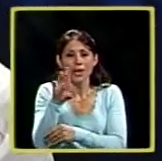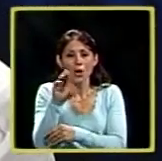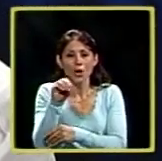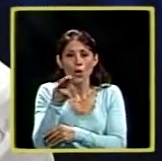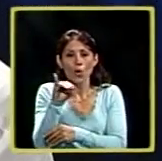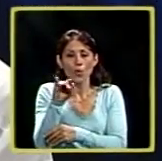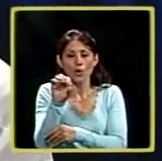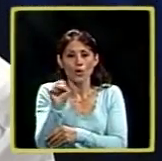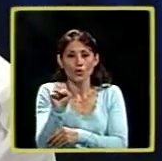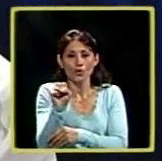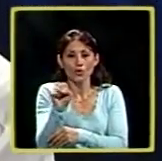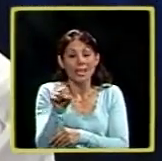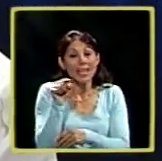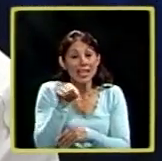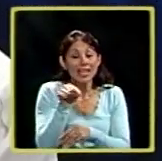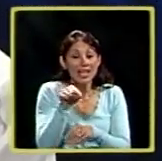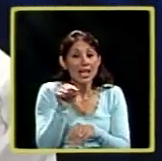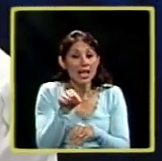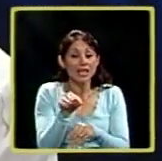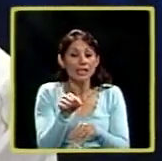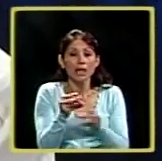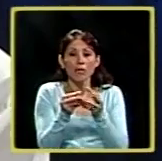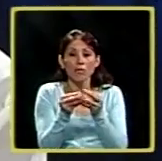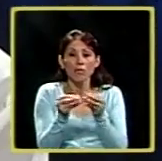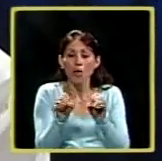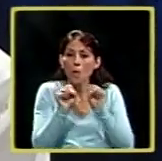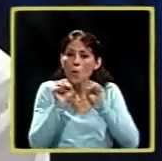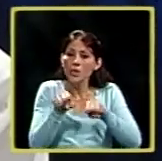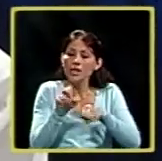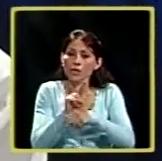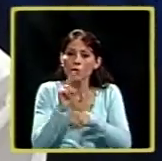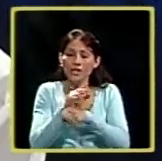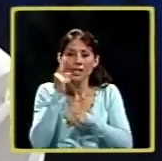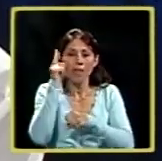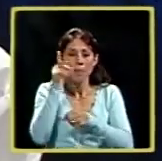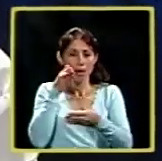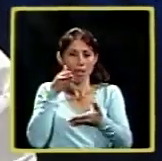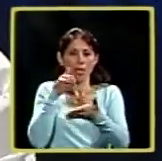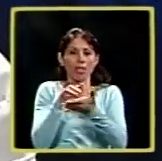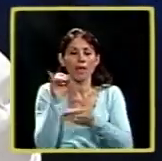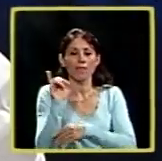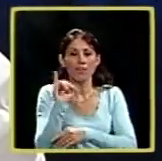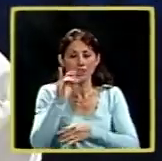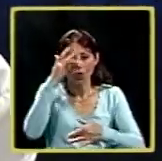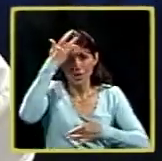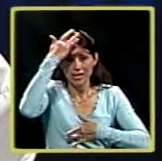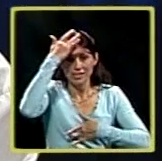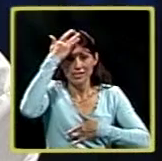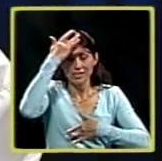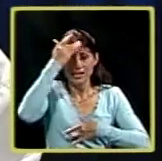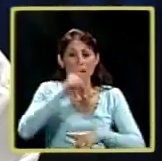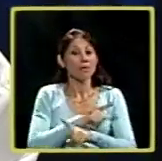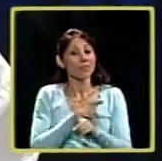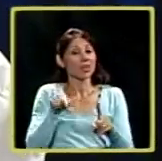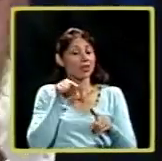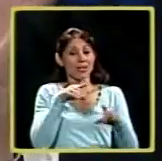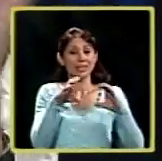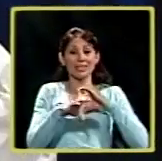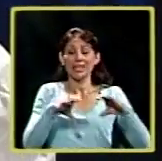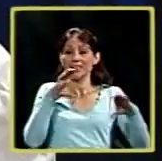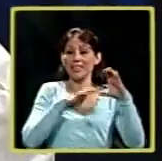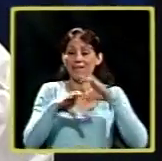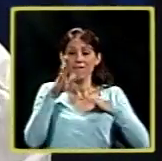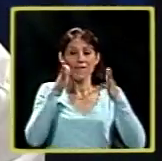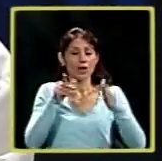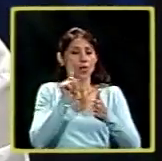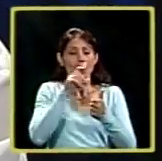podría eventualmente ser utilizada para combatir las infecciones. Pero ni él fue más allá, ni nadie fue